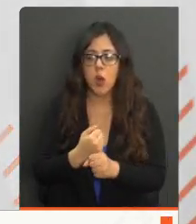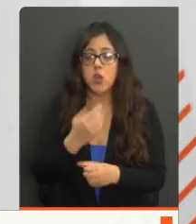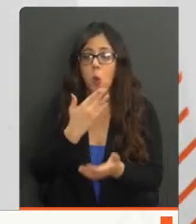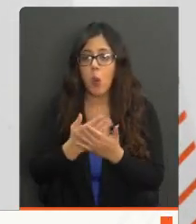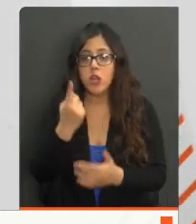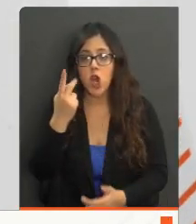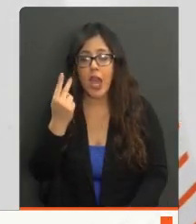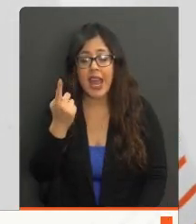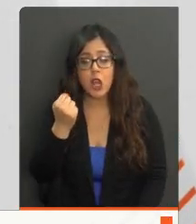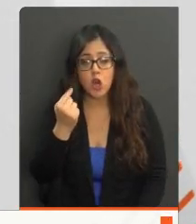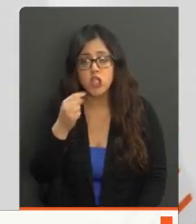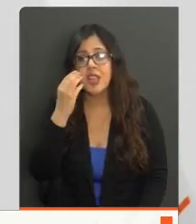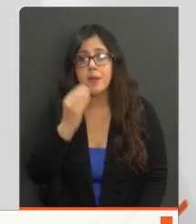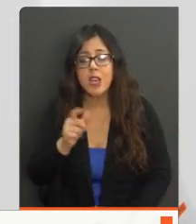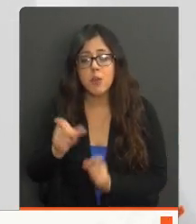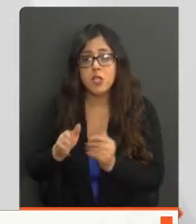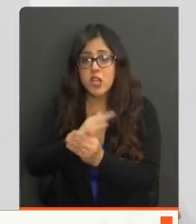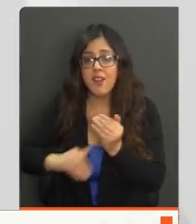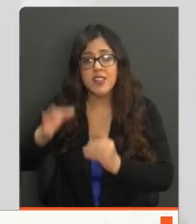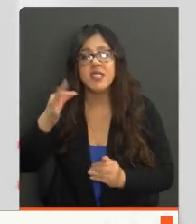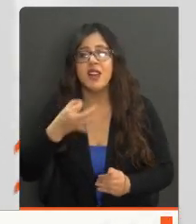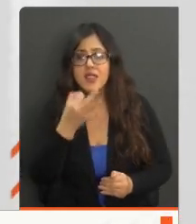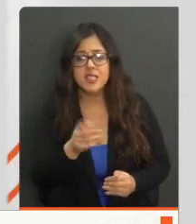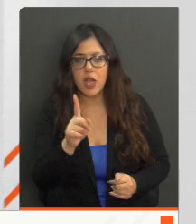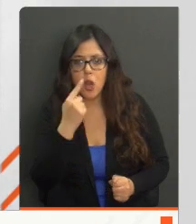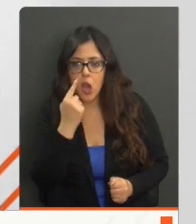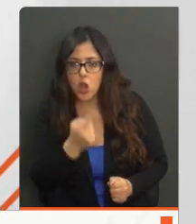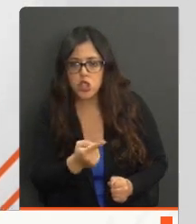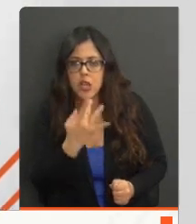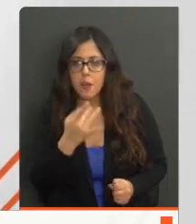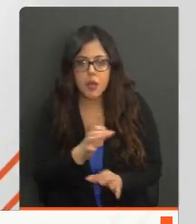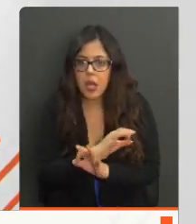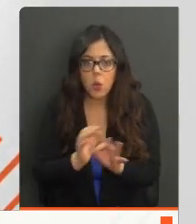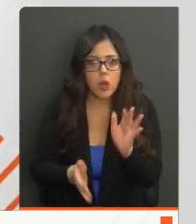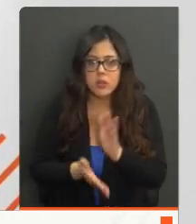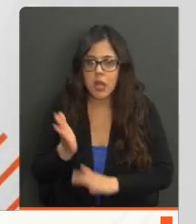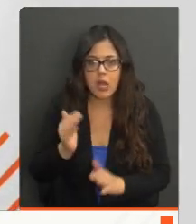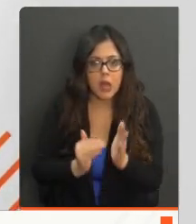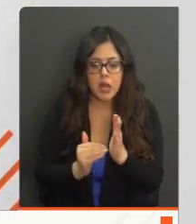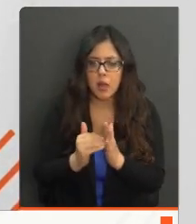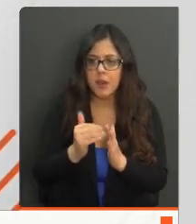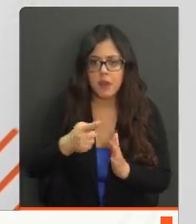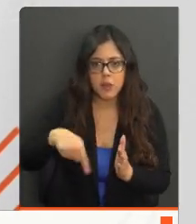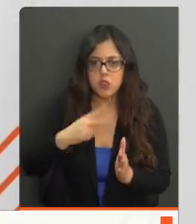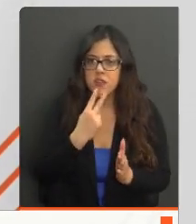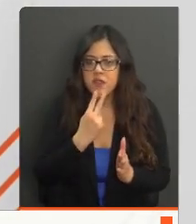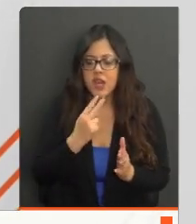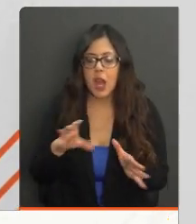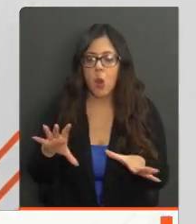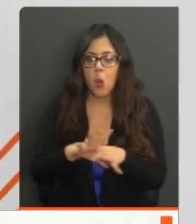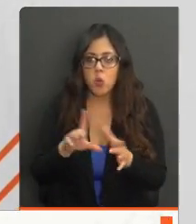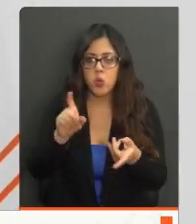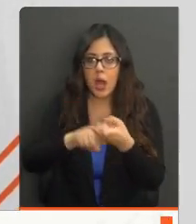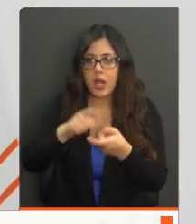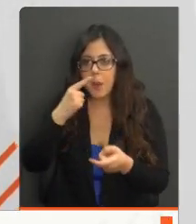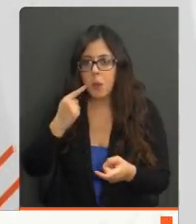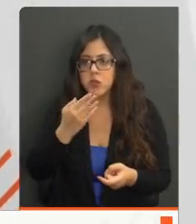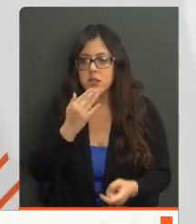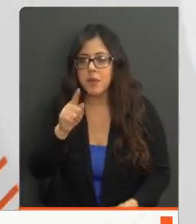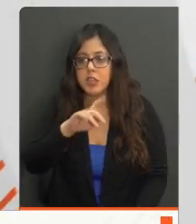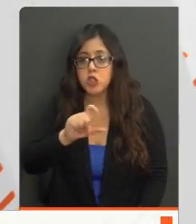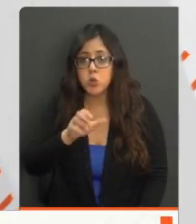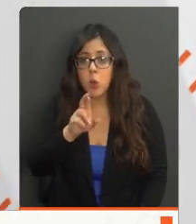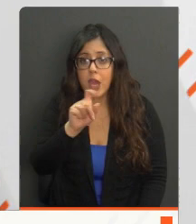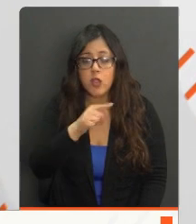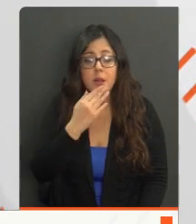sus vecinas dicen prácticamente no la conocían ya que nunca salía del departamento donde vivía con su esposo suegros en su pequeña hija